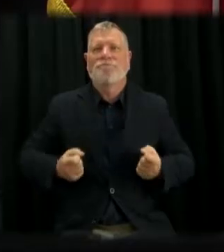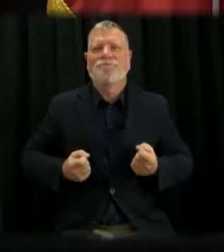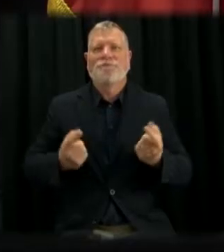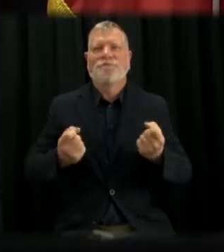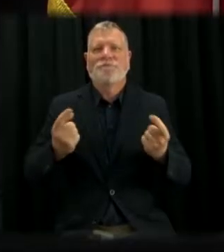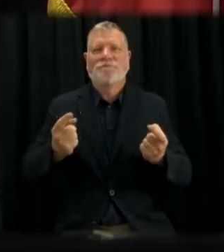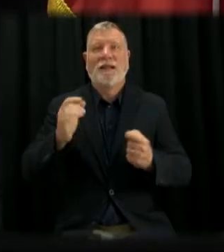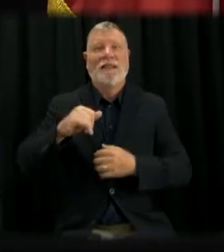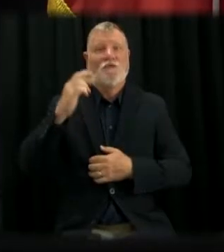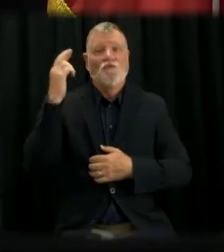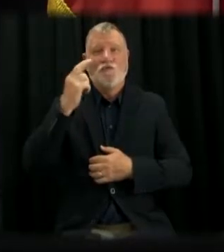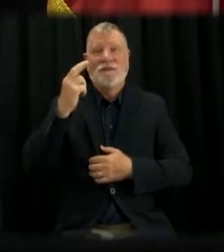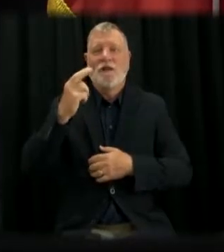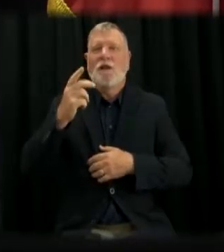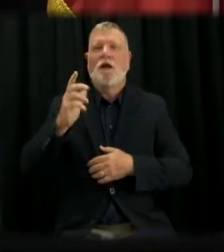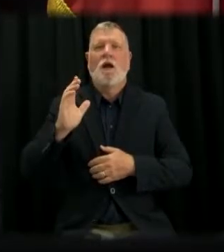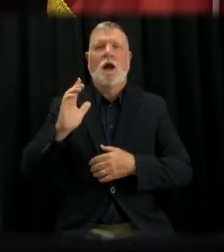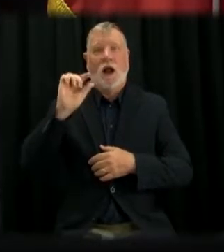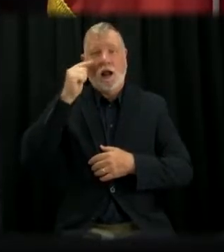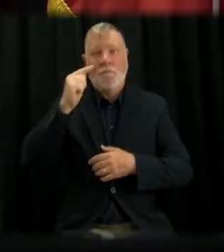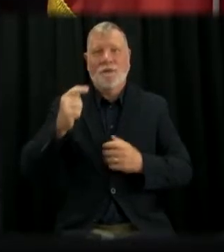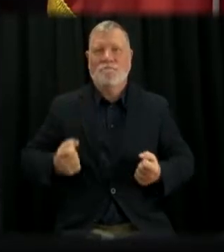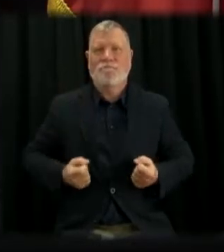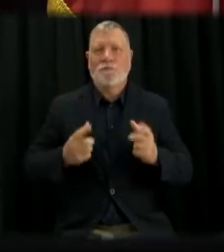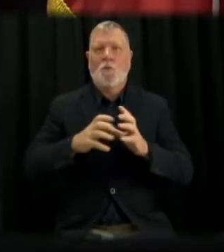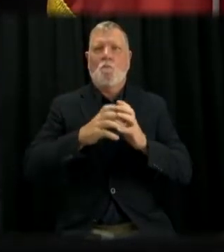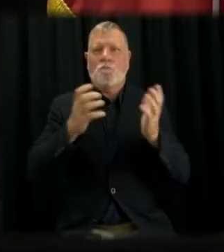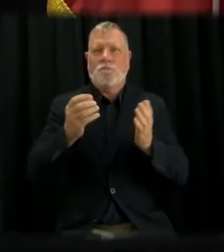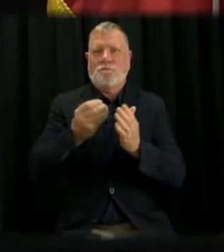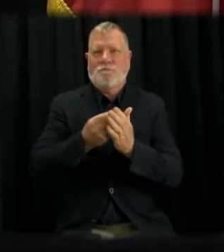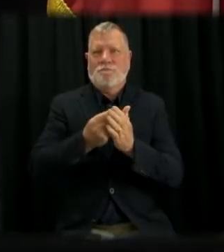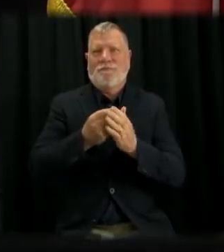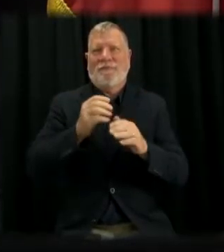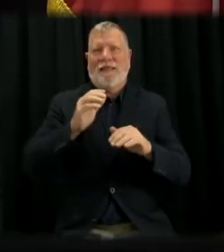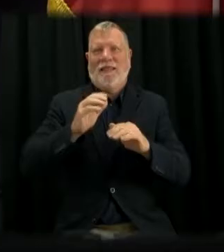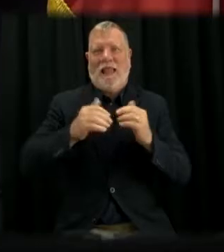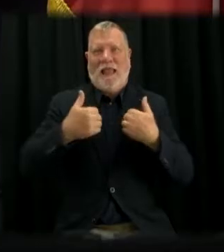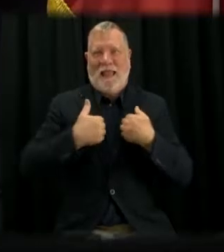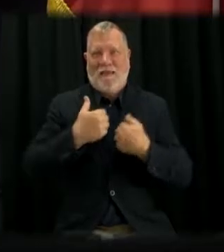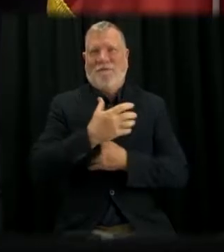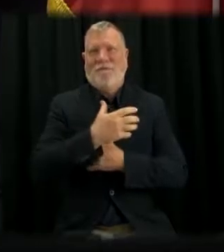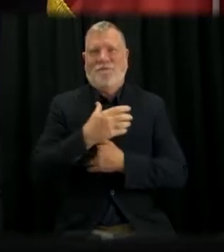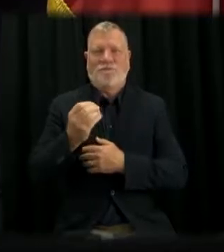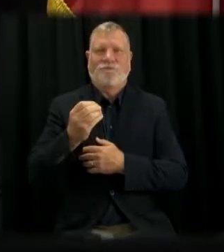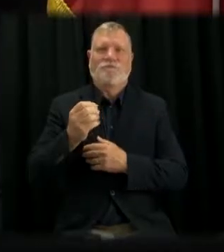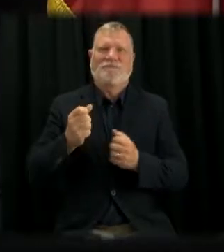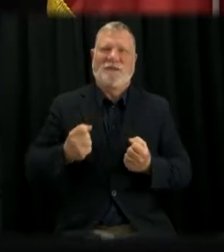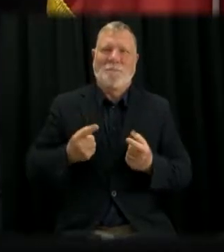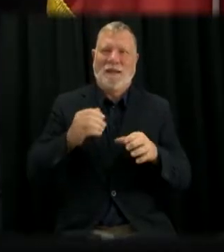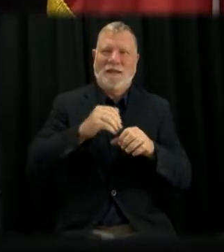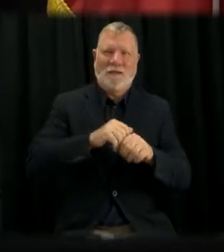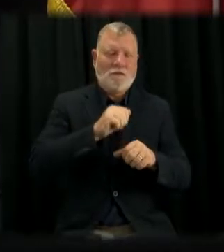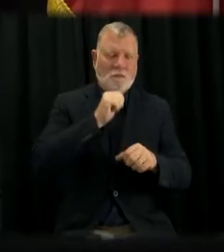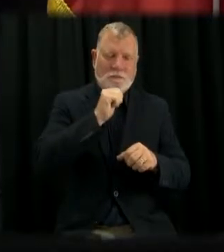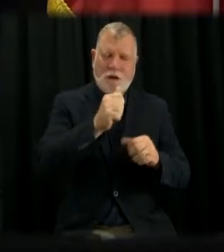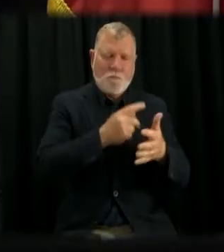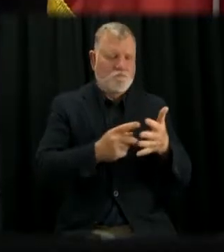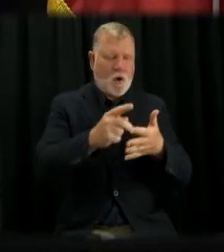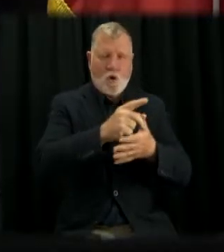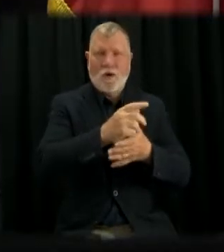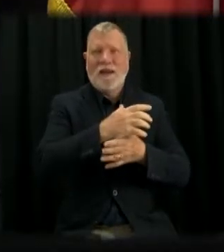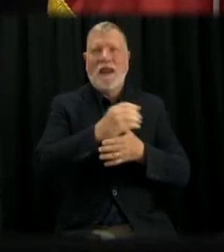gastos. Como resultado, el gobierno ha gastado muy por encima de sus recursos fiscales, ha gastado en áreas